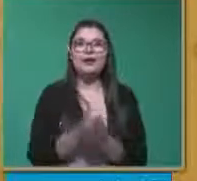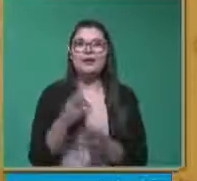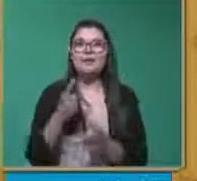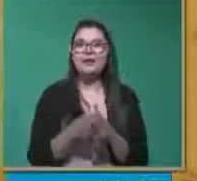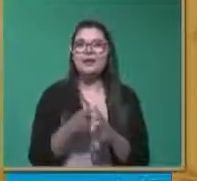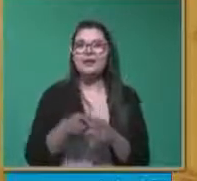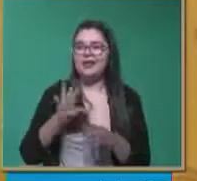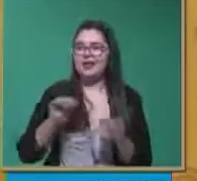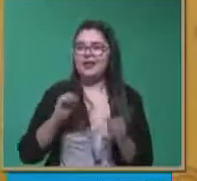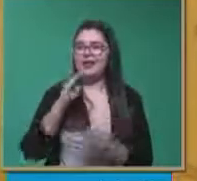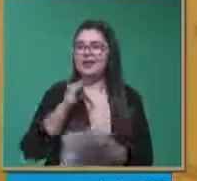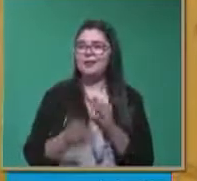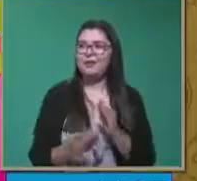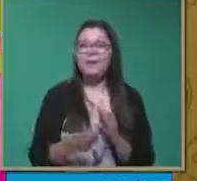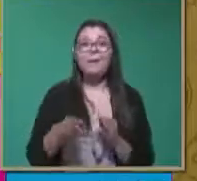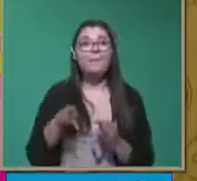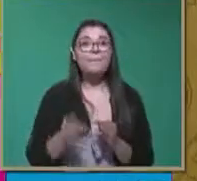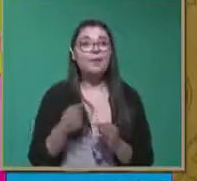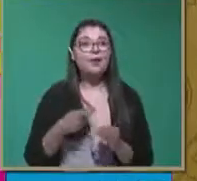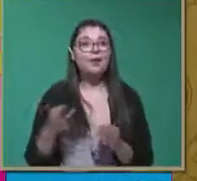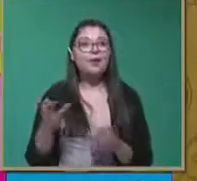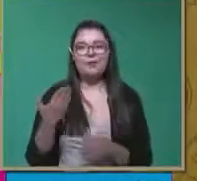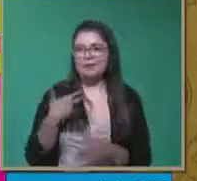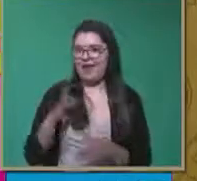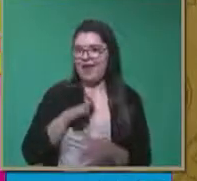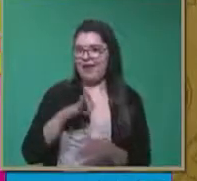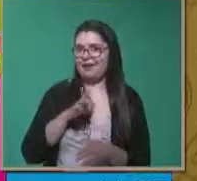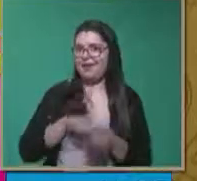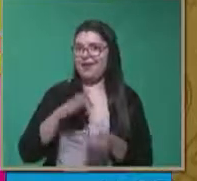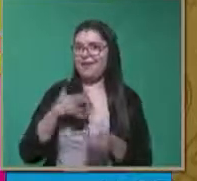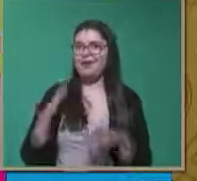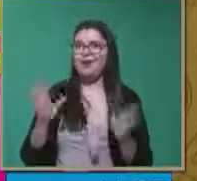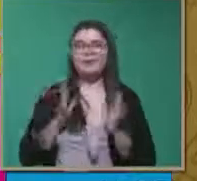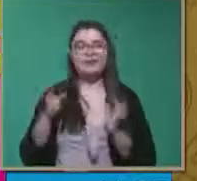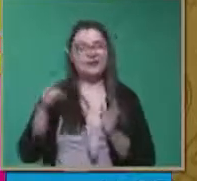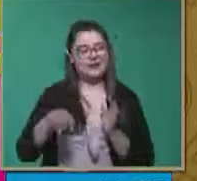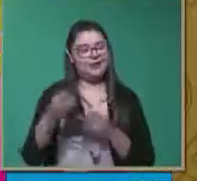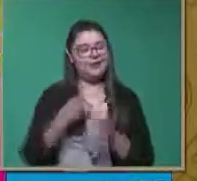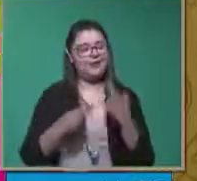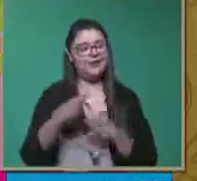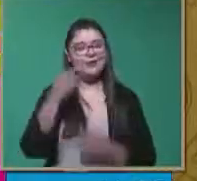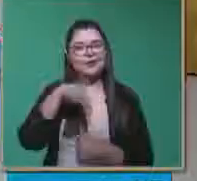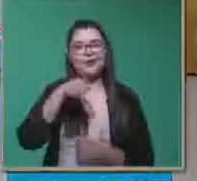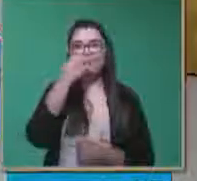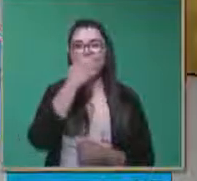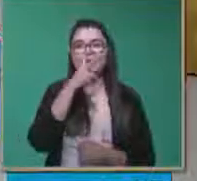vienen sorpresas, así que regresamos. Regresamos en aquí esto en que es Escuela TV.